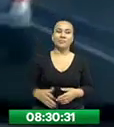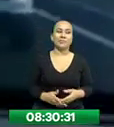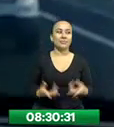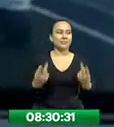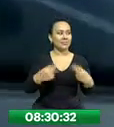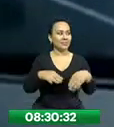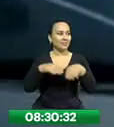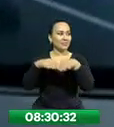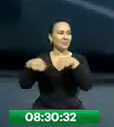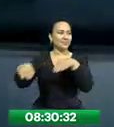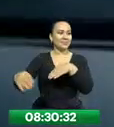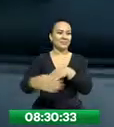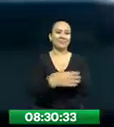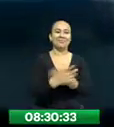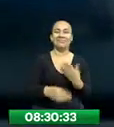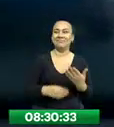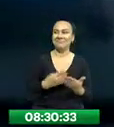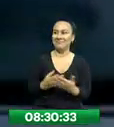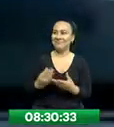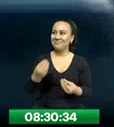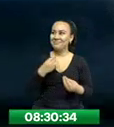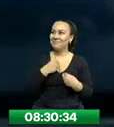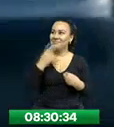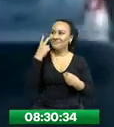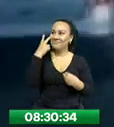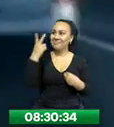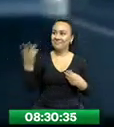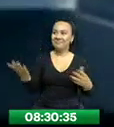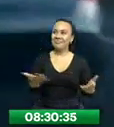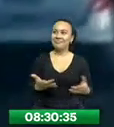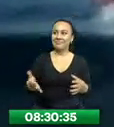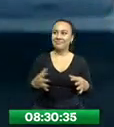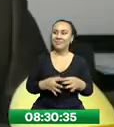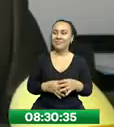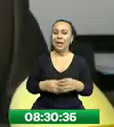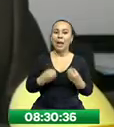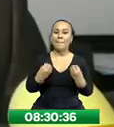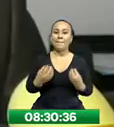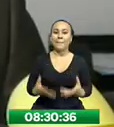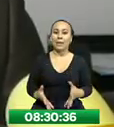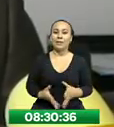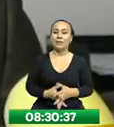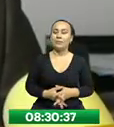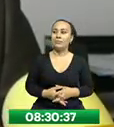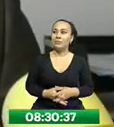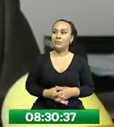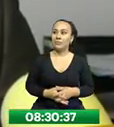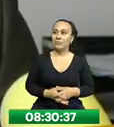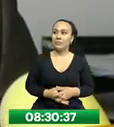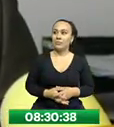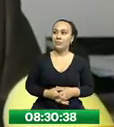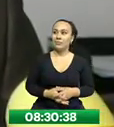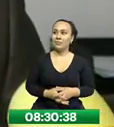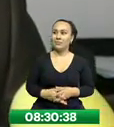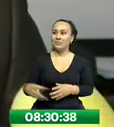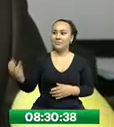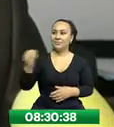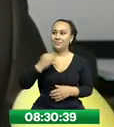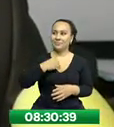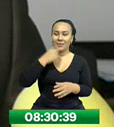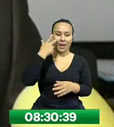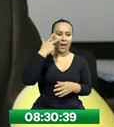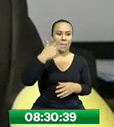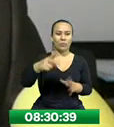de las dos operadoras, mientras que cada una de ellas sancionaron a los irresponsables. Fue la unidad Velotax número 16 y